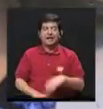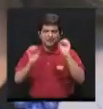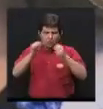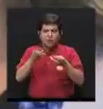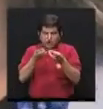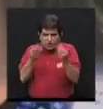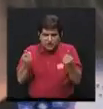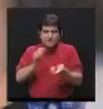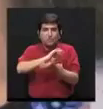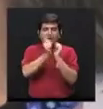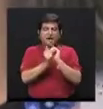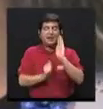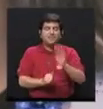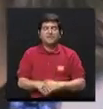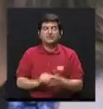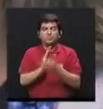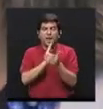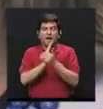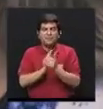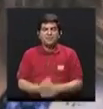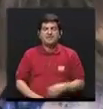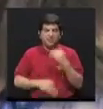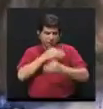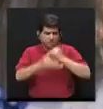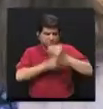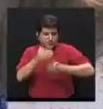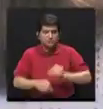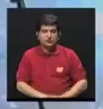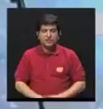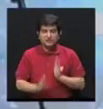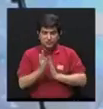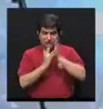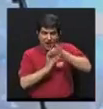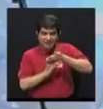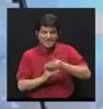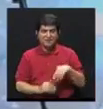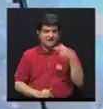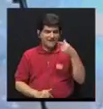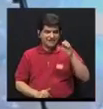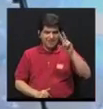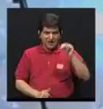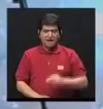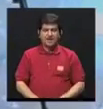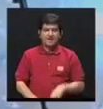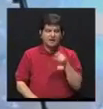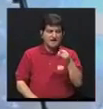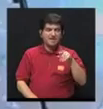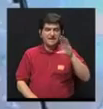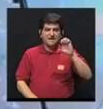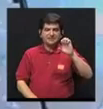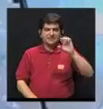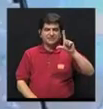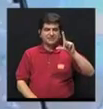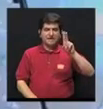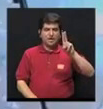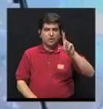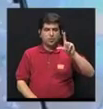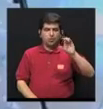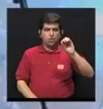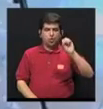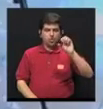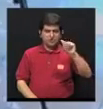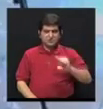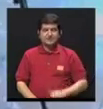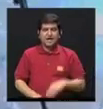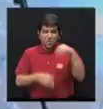metabolismo, su capacidad con estos genes sintéticos, ¿no? Y la celulosa es el componente de las plantas, de los